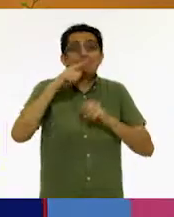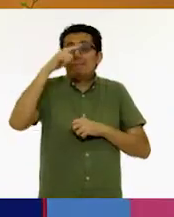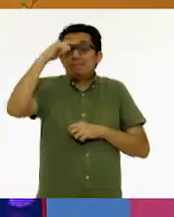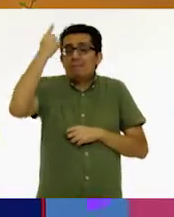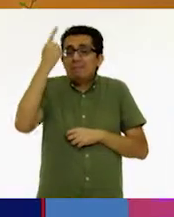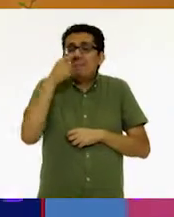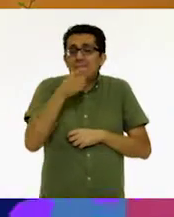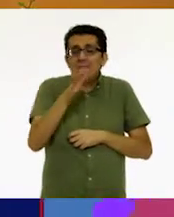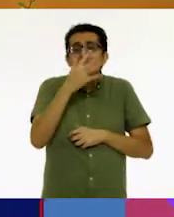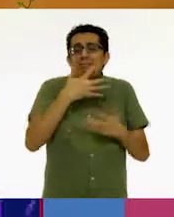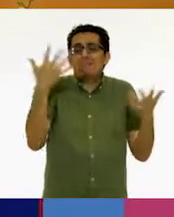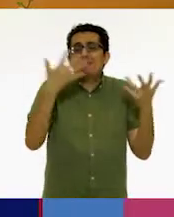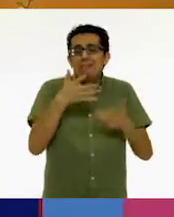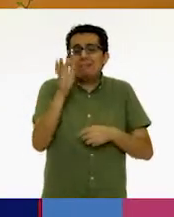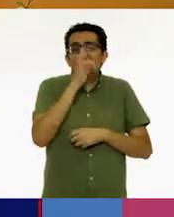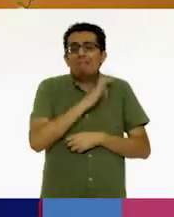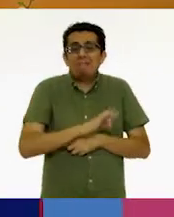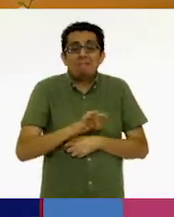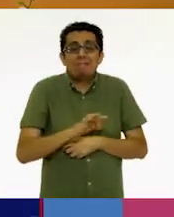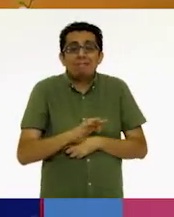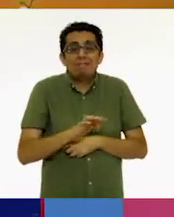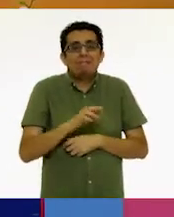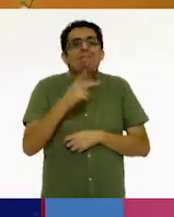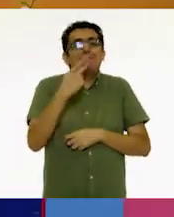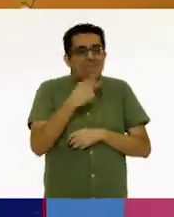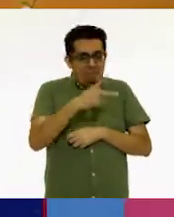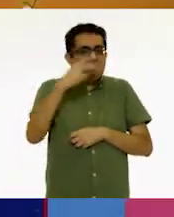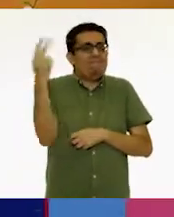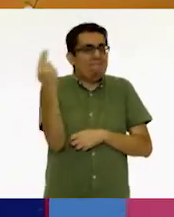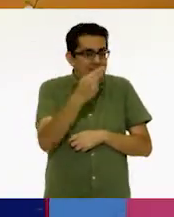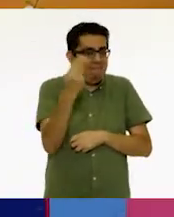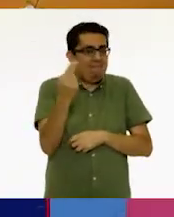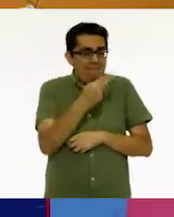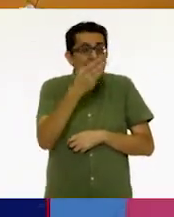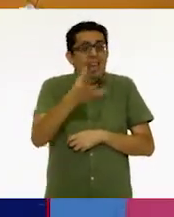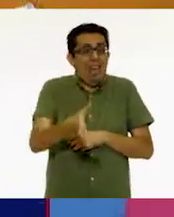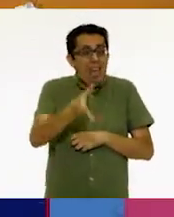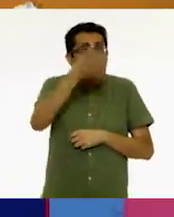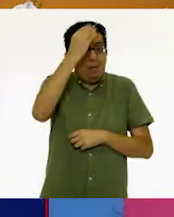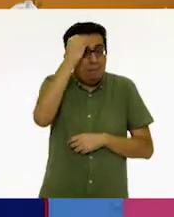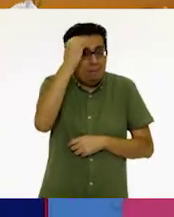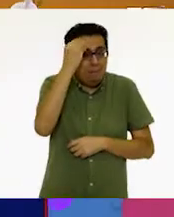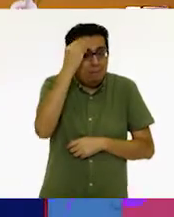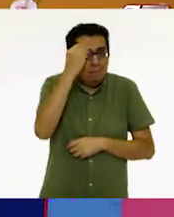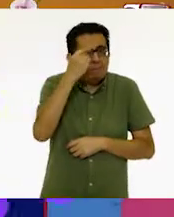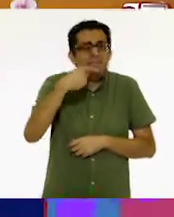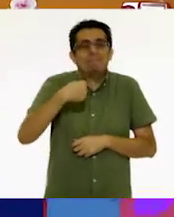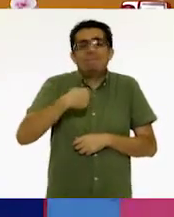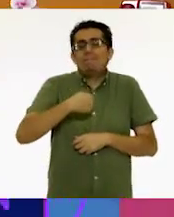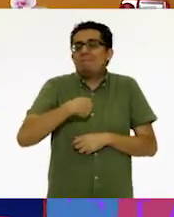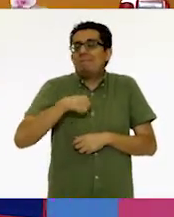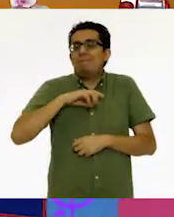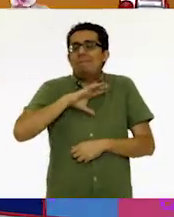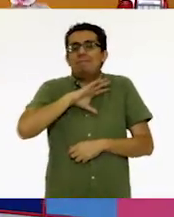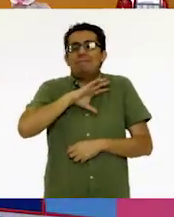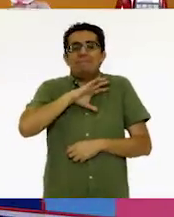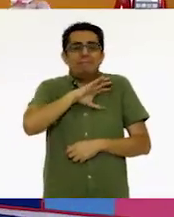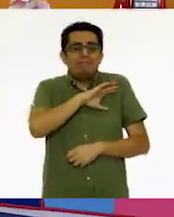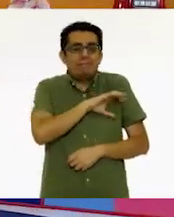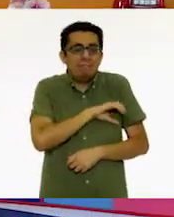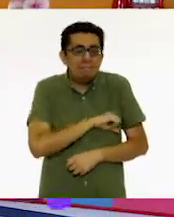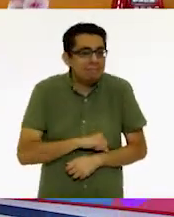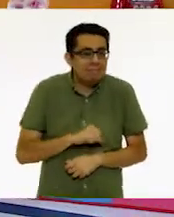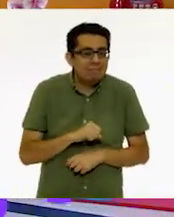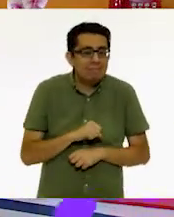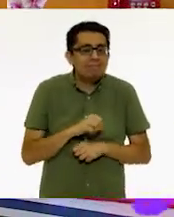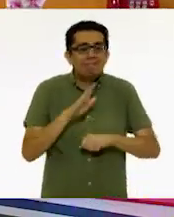tú puedes hacerlo, solo tienes que aprenderlo. Me gusta a mí, como